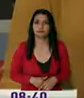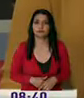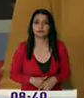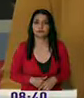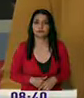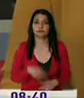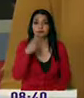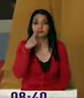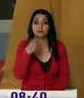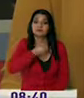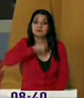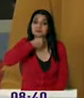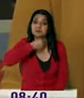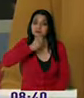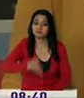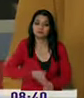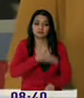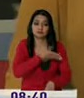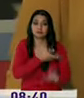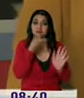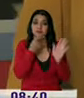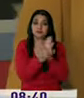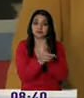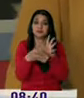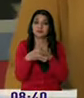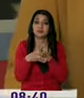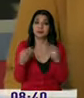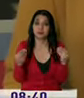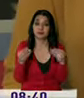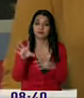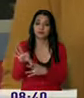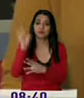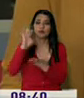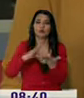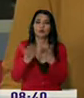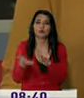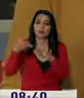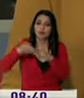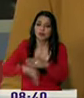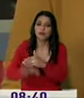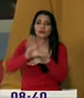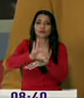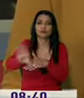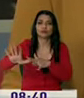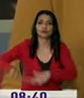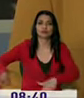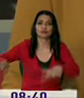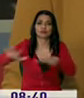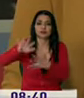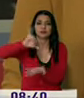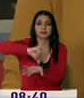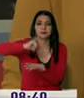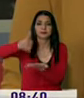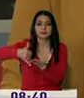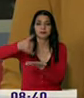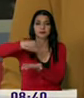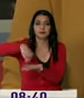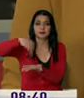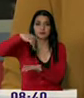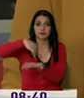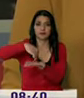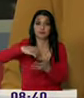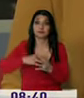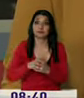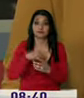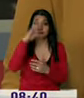Un adulto mayor que estaba reportado como desaparecido fue encontrado muerto en el interior de una finca en el cantón Jipijapa, en Manabí. Según las